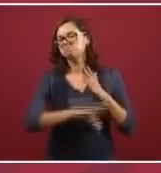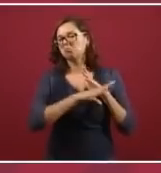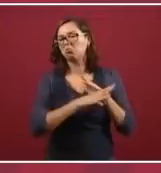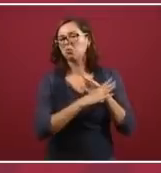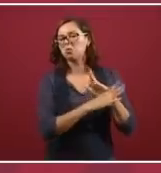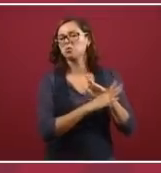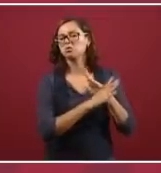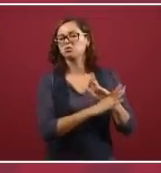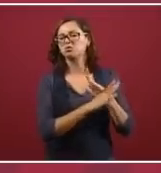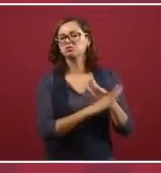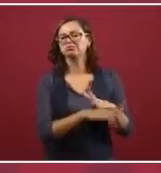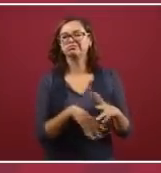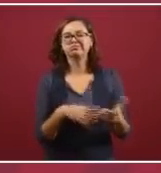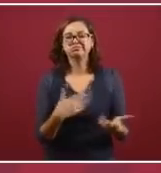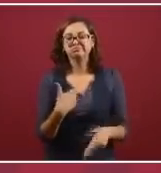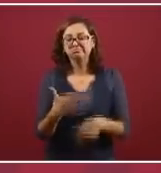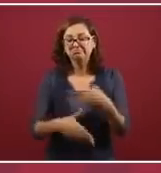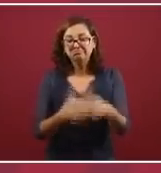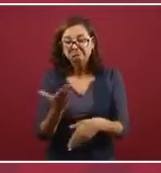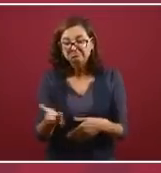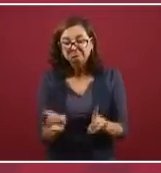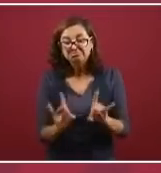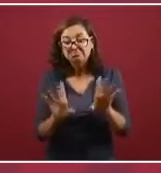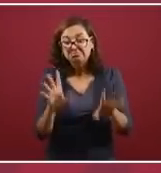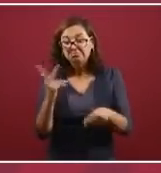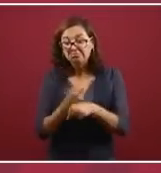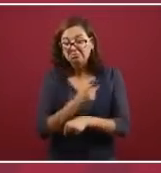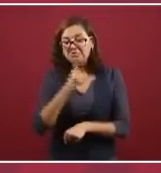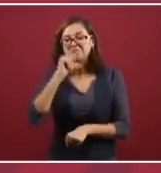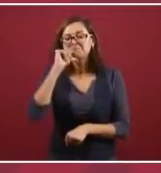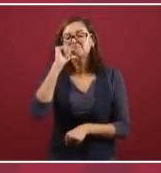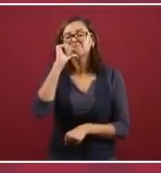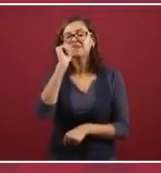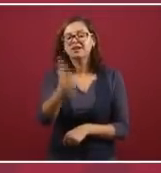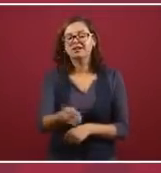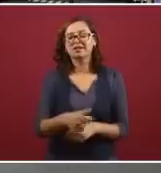no sucede nada, absolutamente.